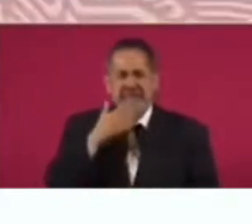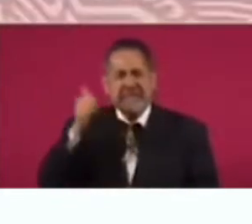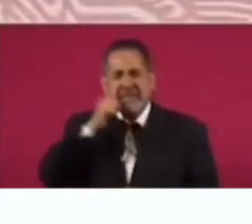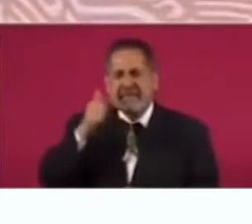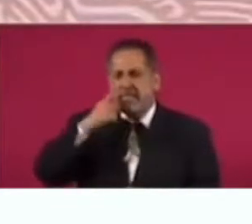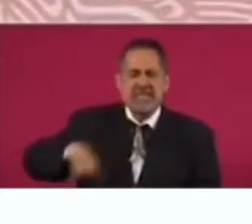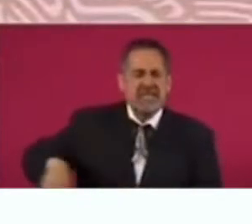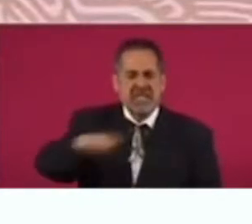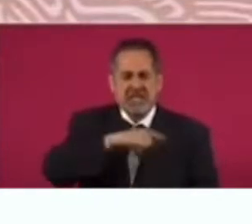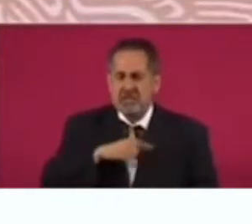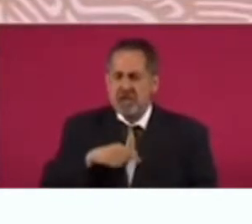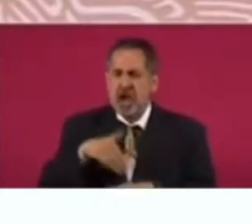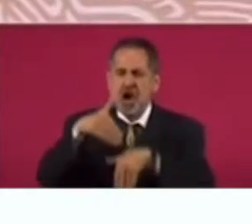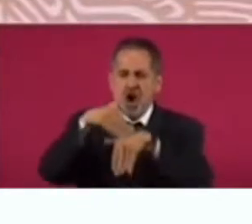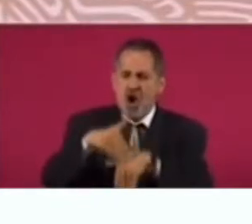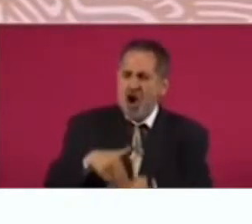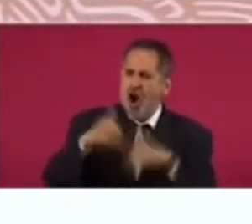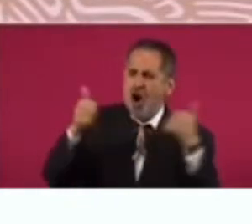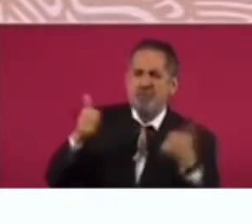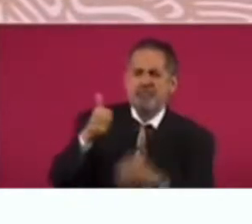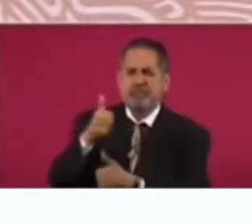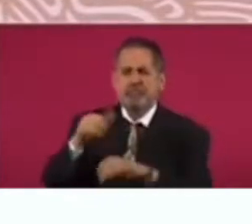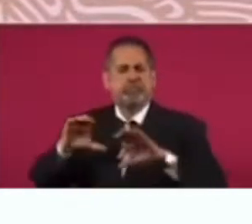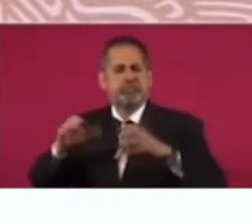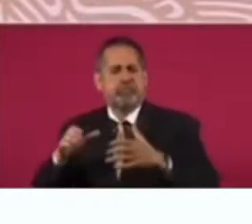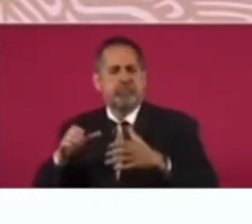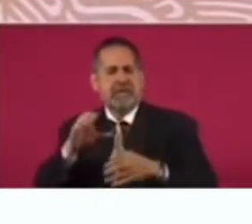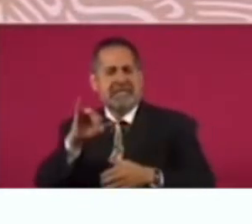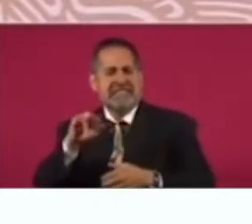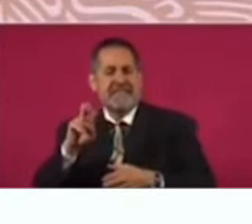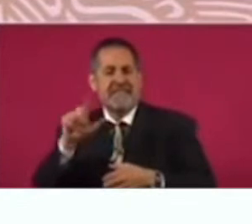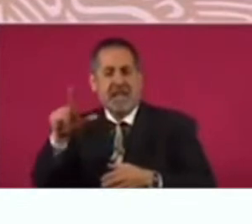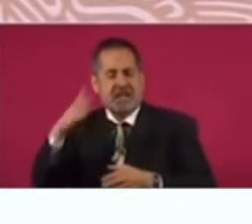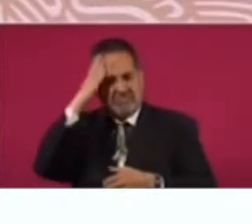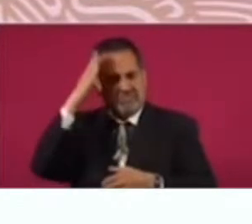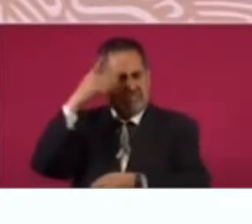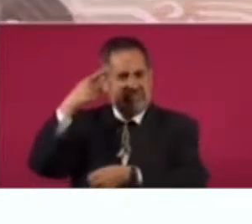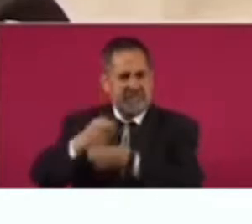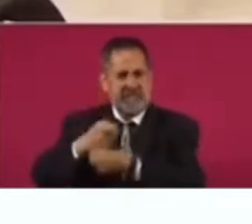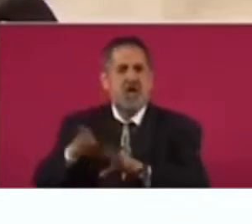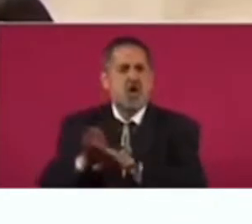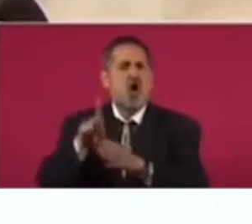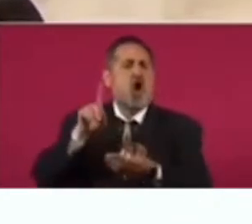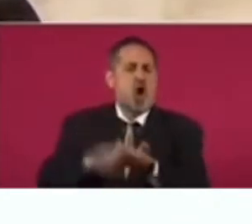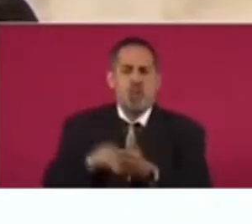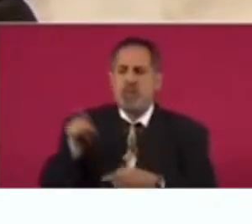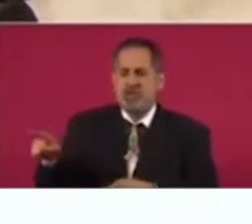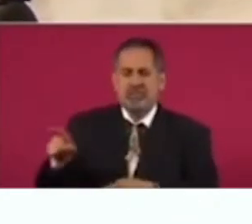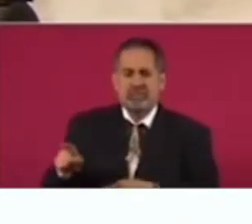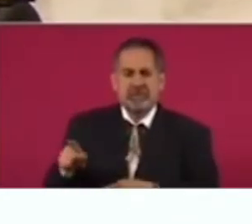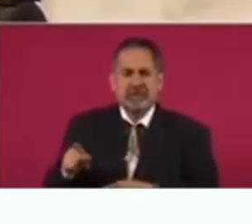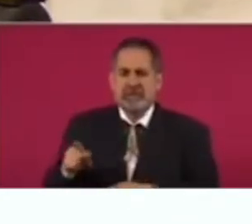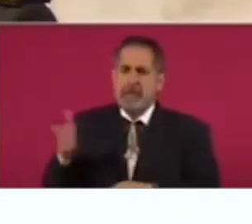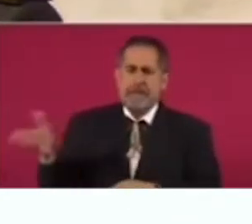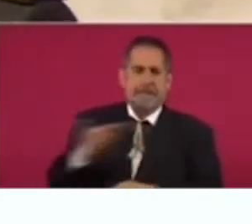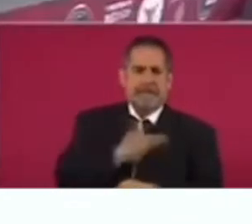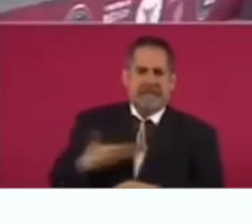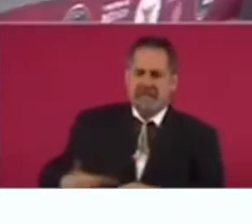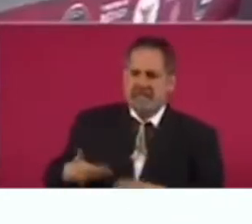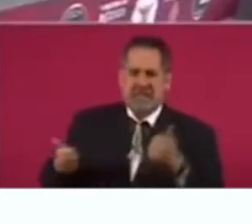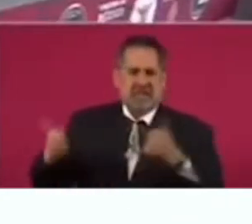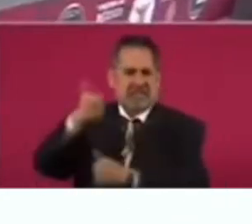todo momento subordinadas al poder civil representado por la institución